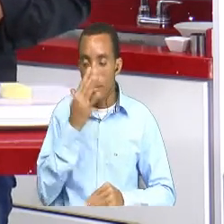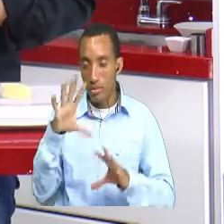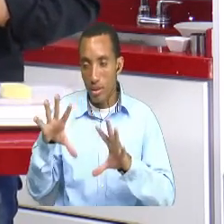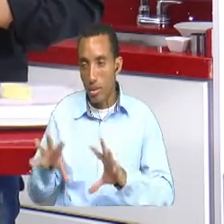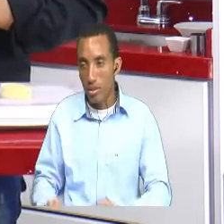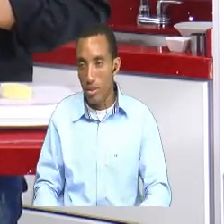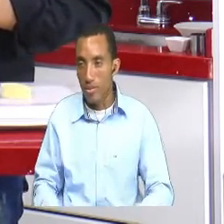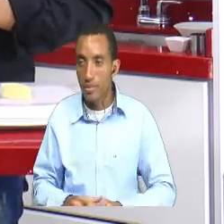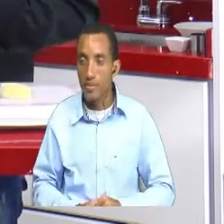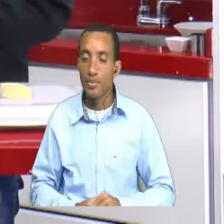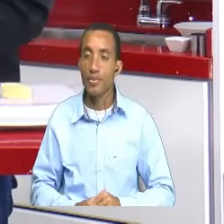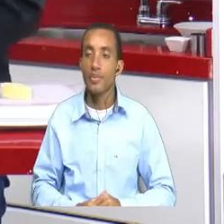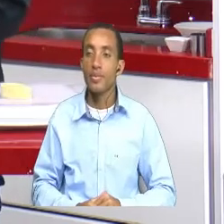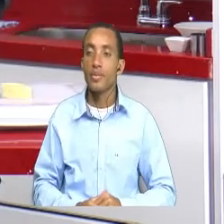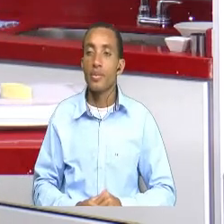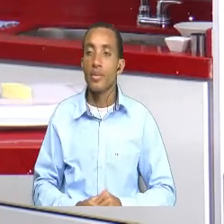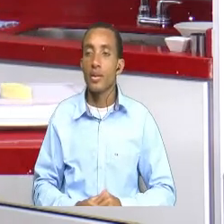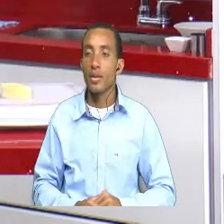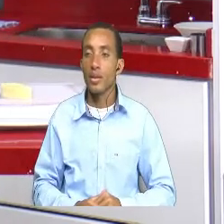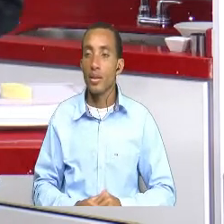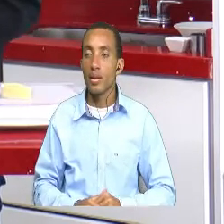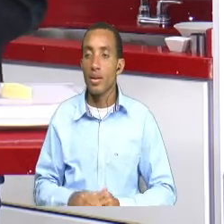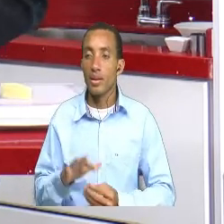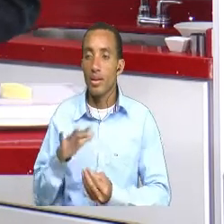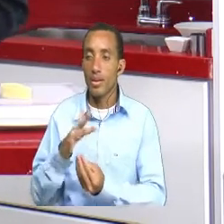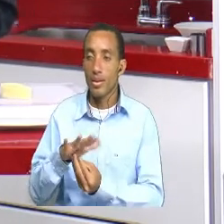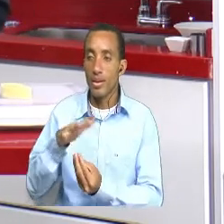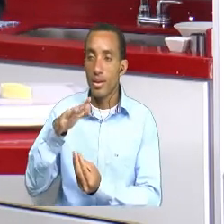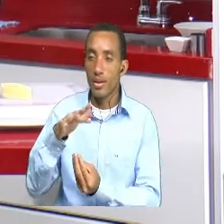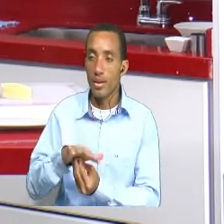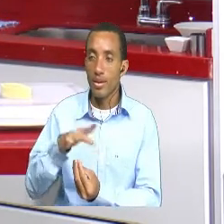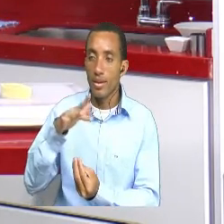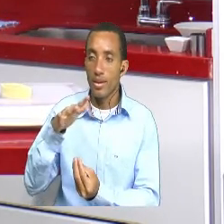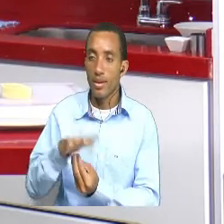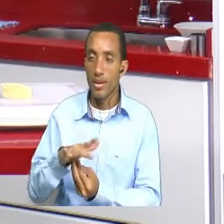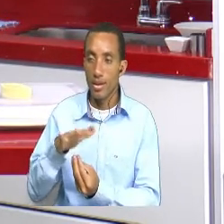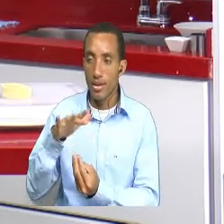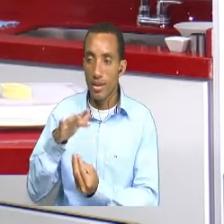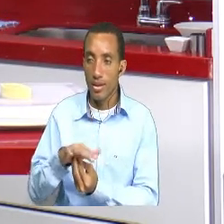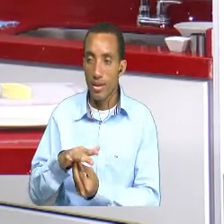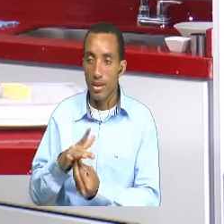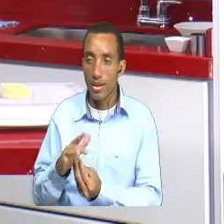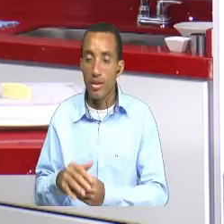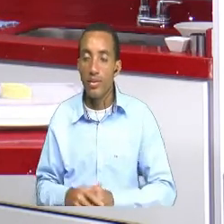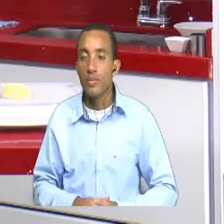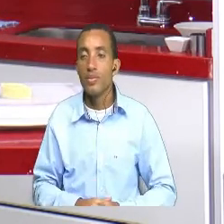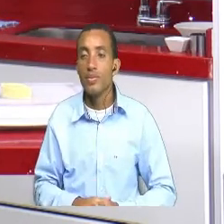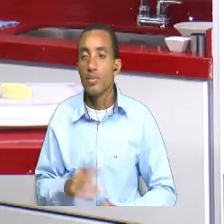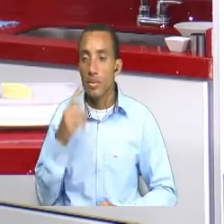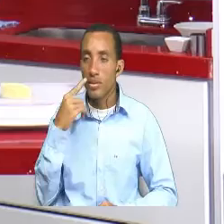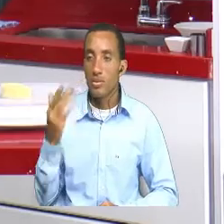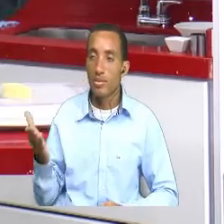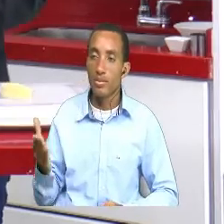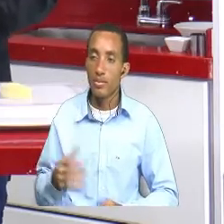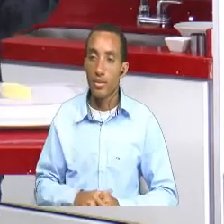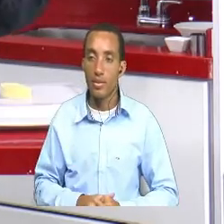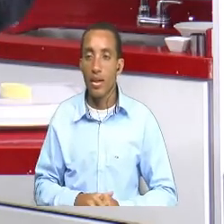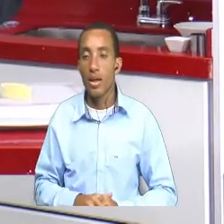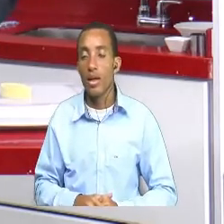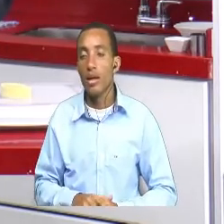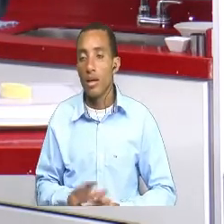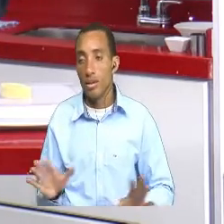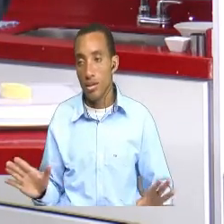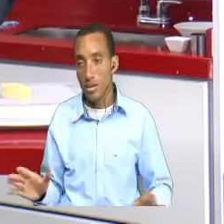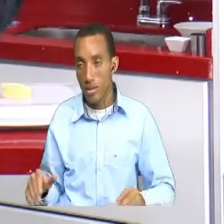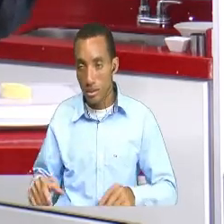voy a llevar un momento muestro platico por favor gracias por seguridad voy